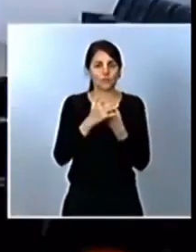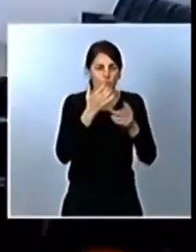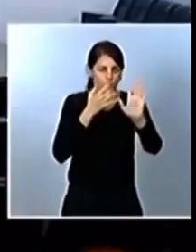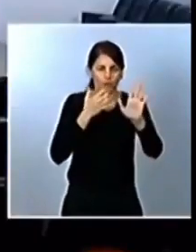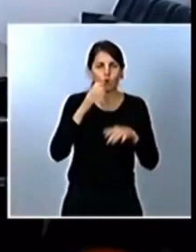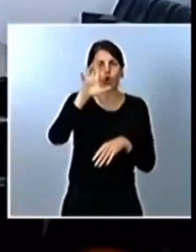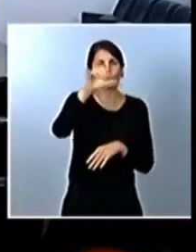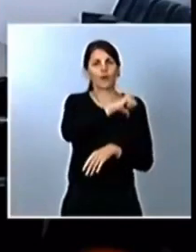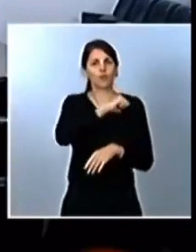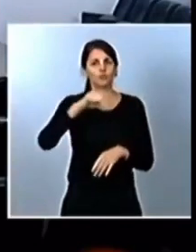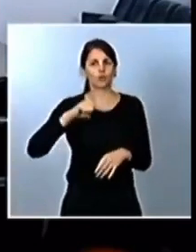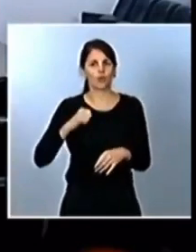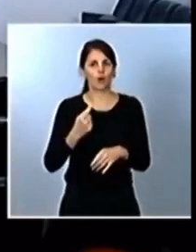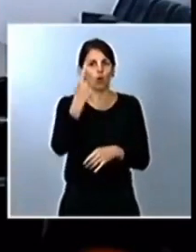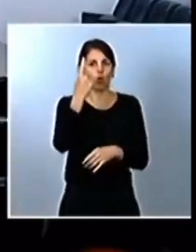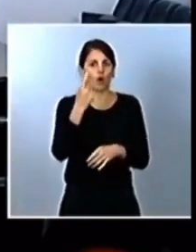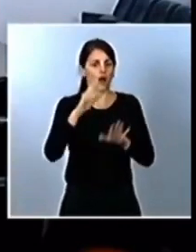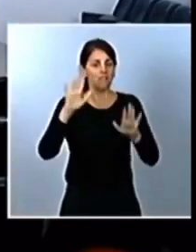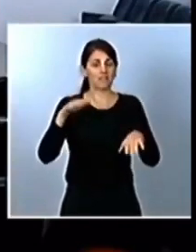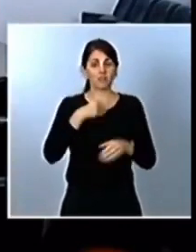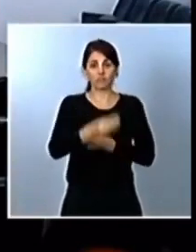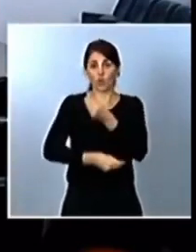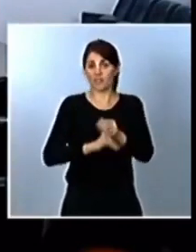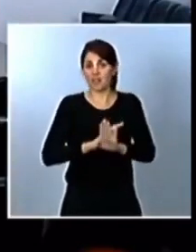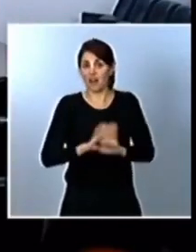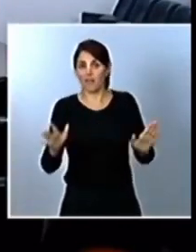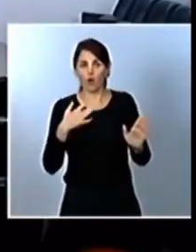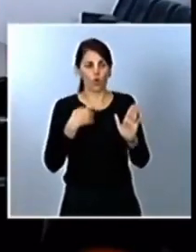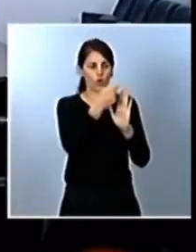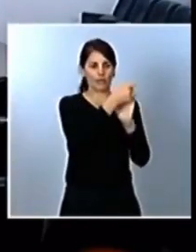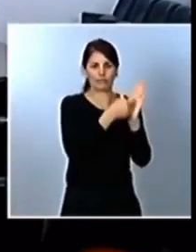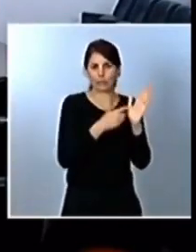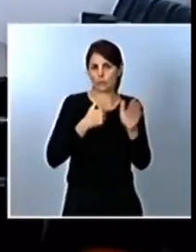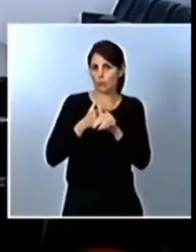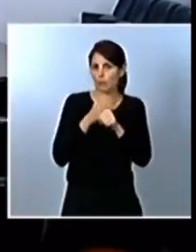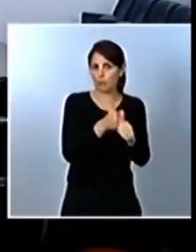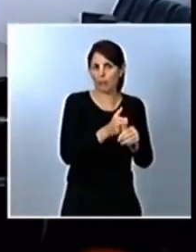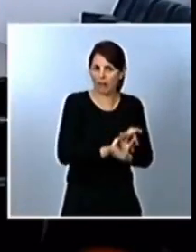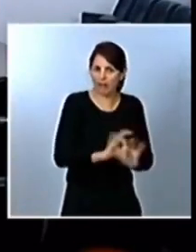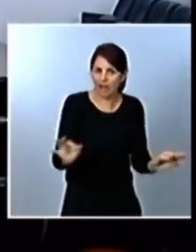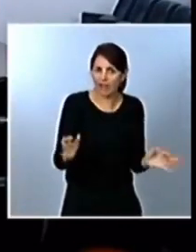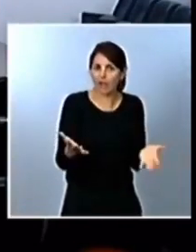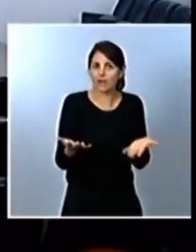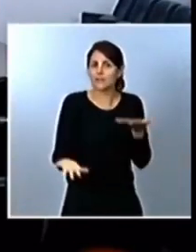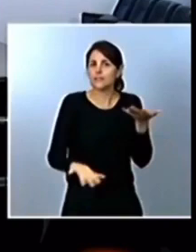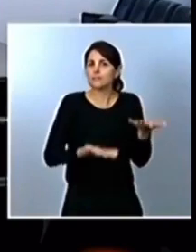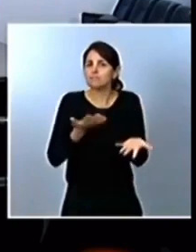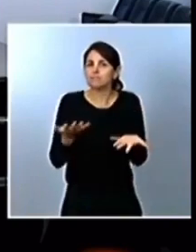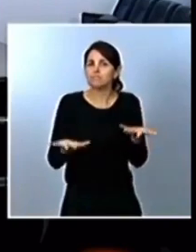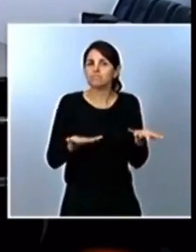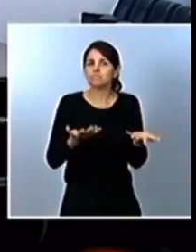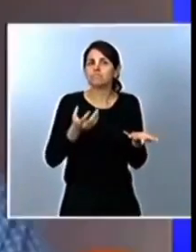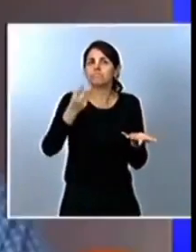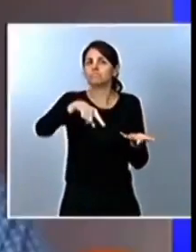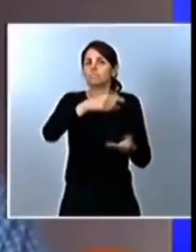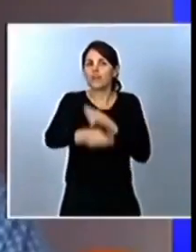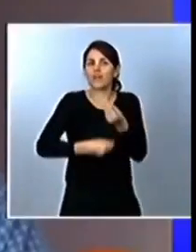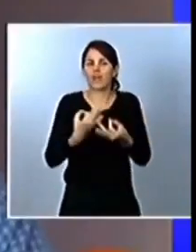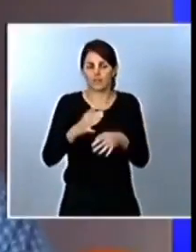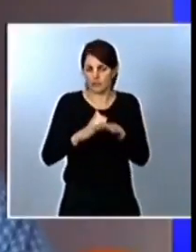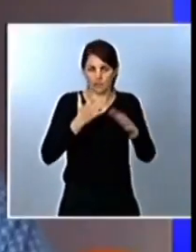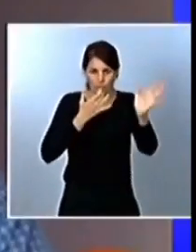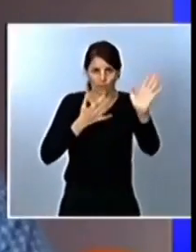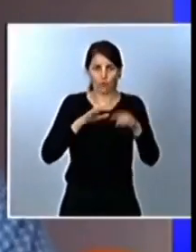no actúa en base a los criterios que el Gobierno entiende que son los adecuados. Le pongo un ejemplo: si la Comunidad de Madrid decide